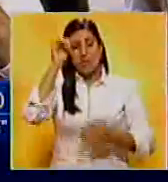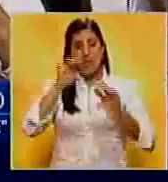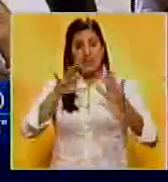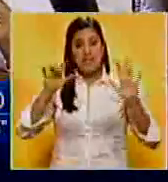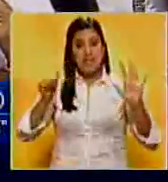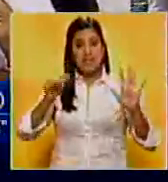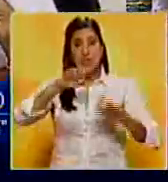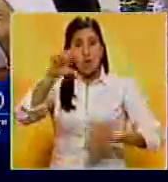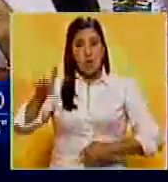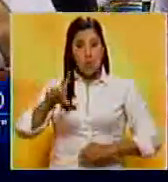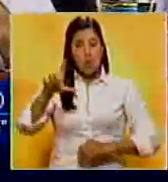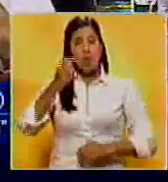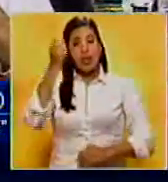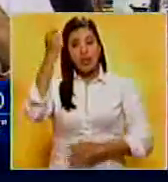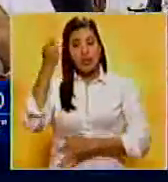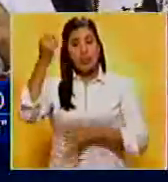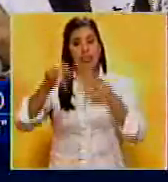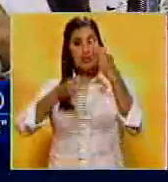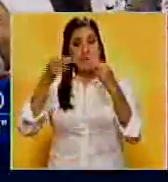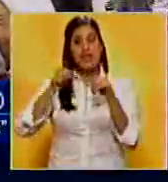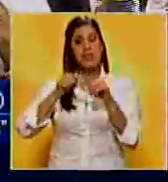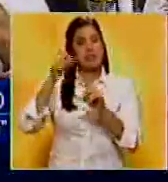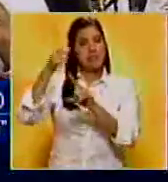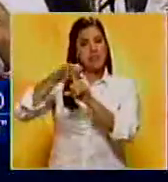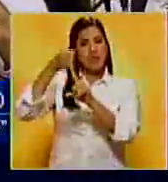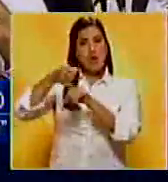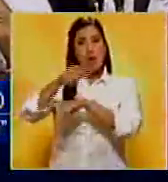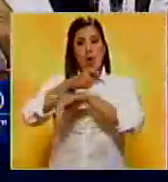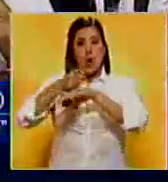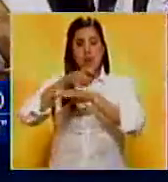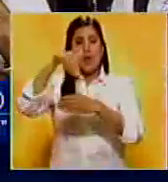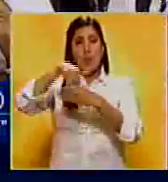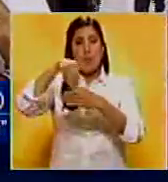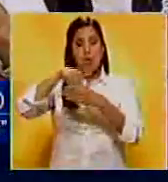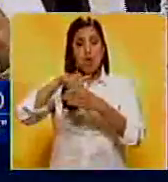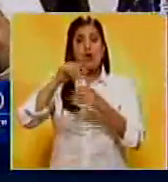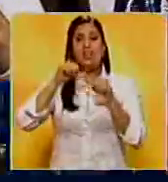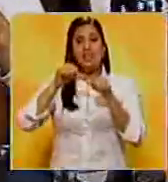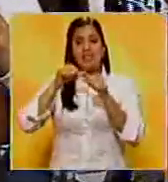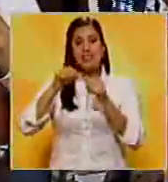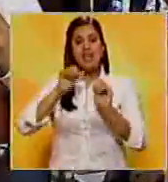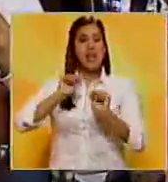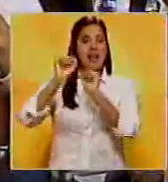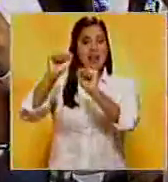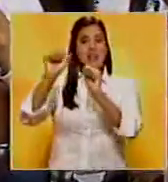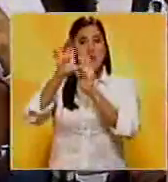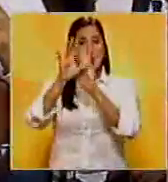16 de Julio el diputado asegura que seguirán exigiendo al gobierno de elecciones y mantienen el rechazo a la Constituyente